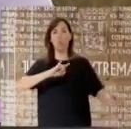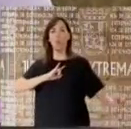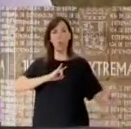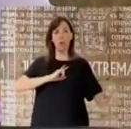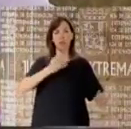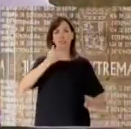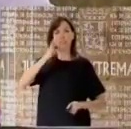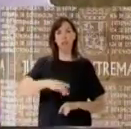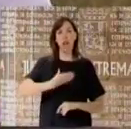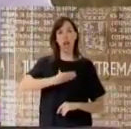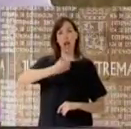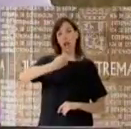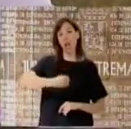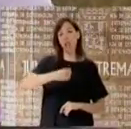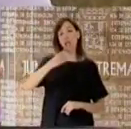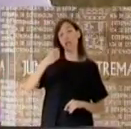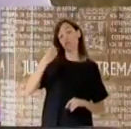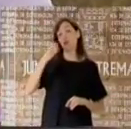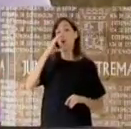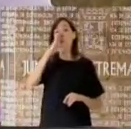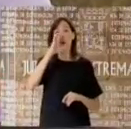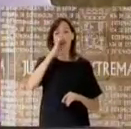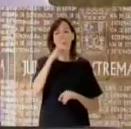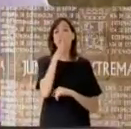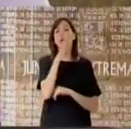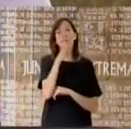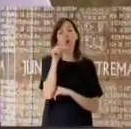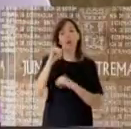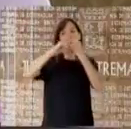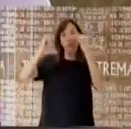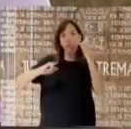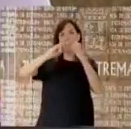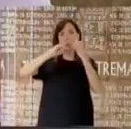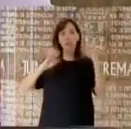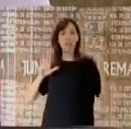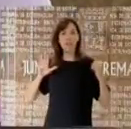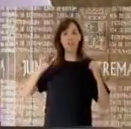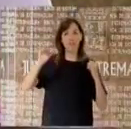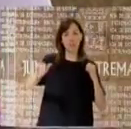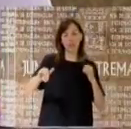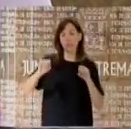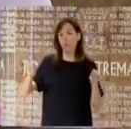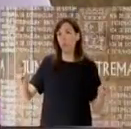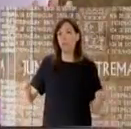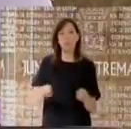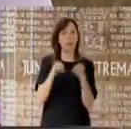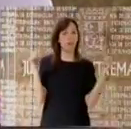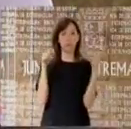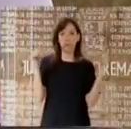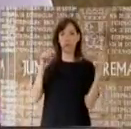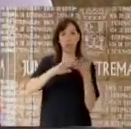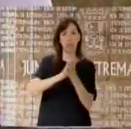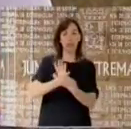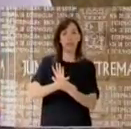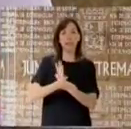de Guareña, porque las tormentas habían la finca municipal destrozado. Como